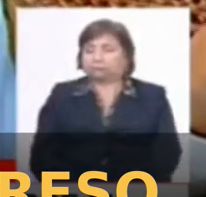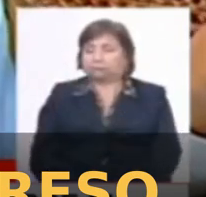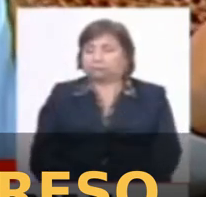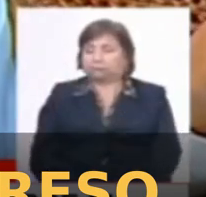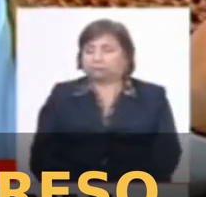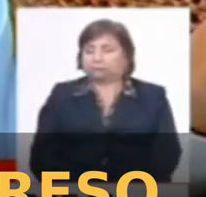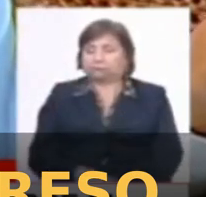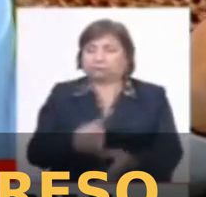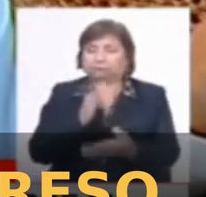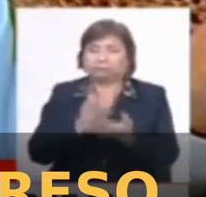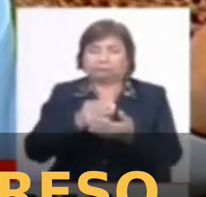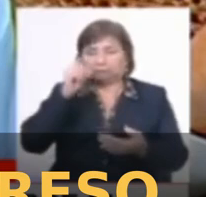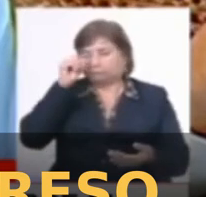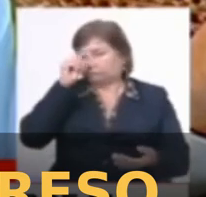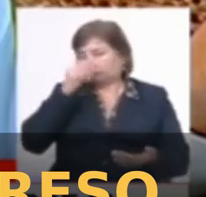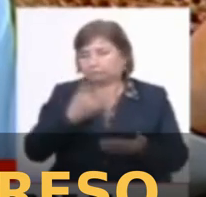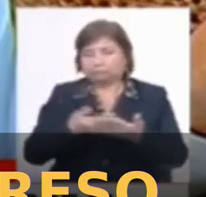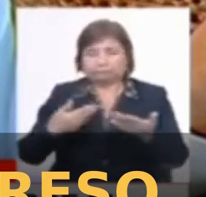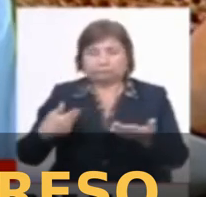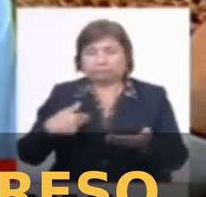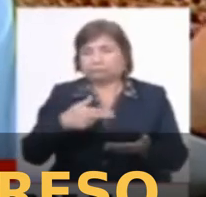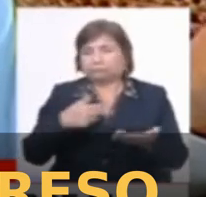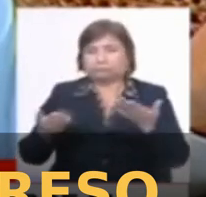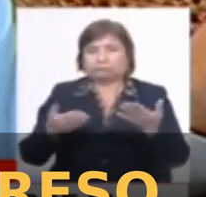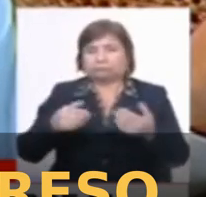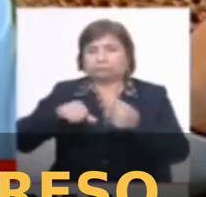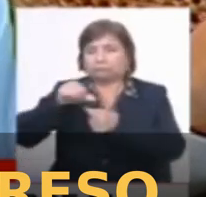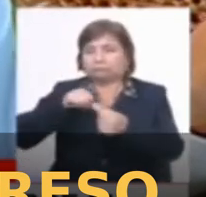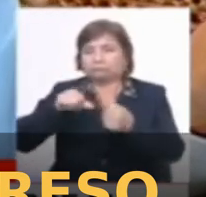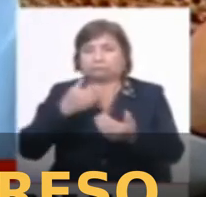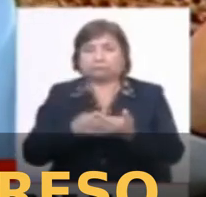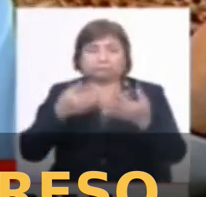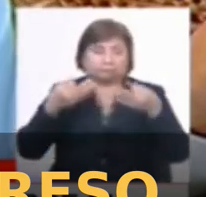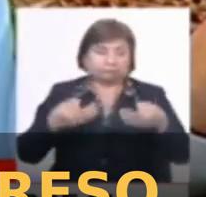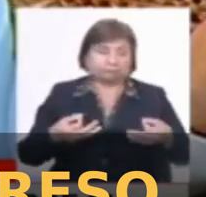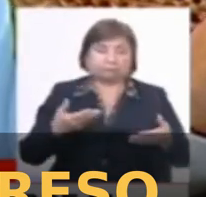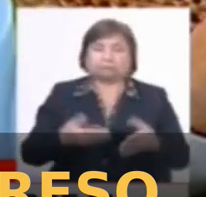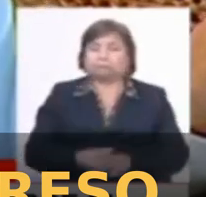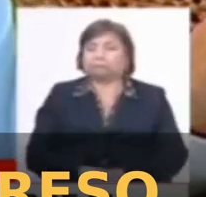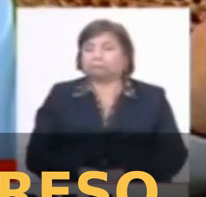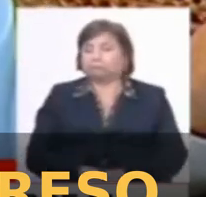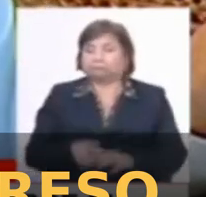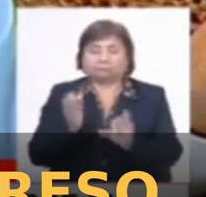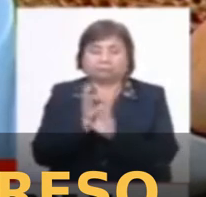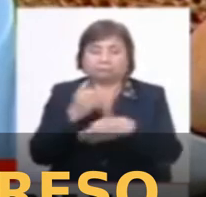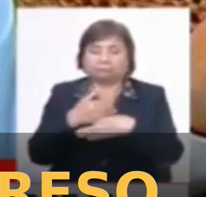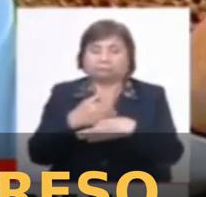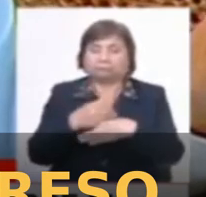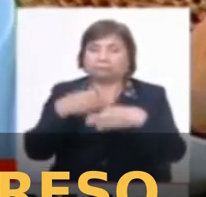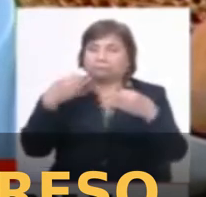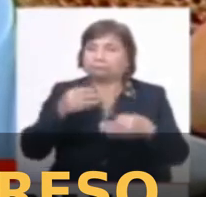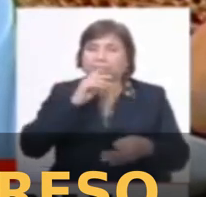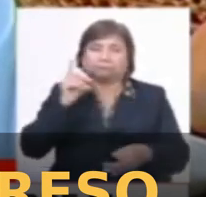todos estos momentos de infundios que nos habían, en los que nos habían metido. Y obviamente que la forma de que él no